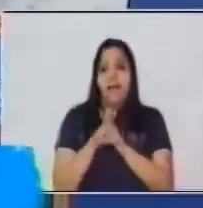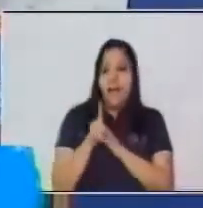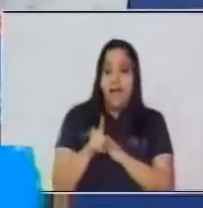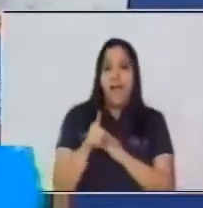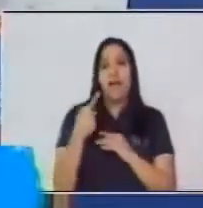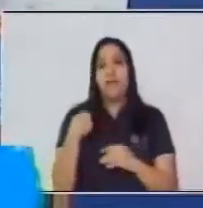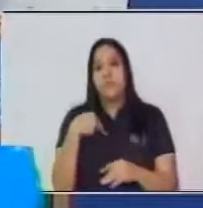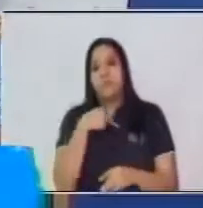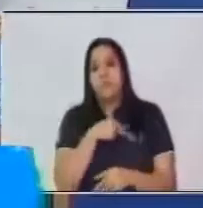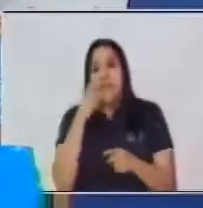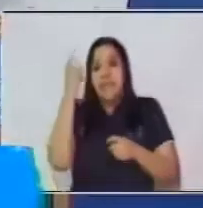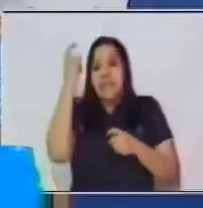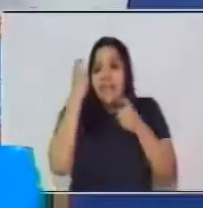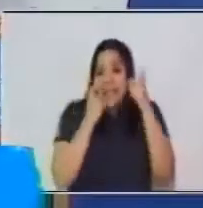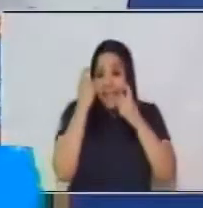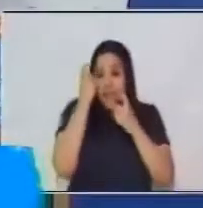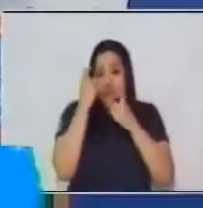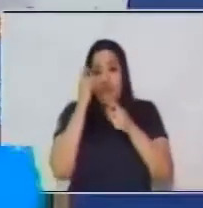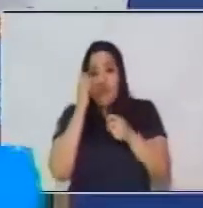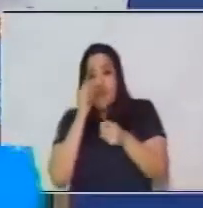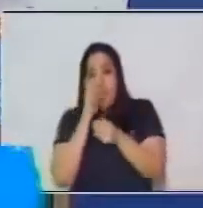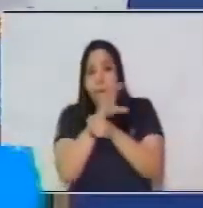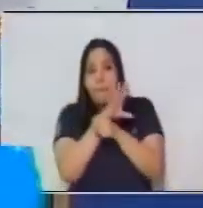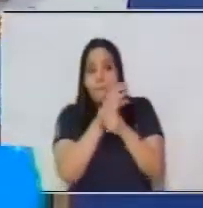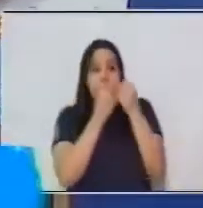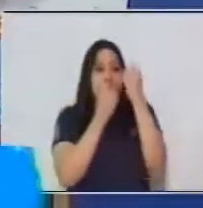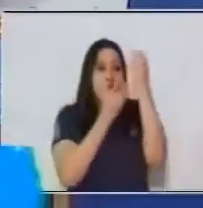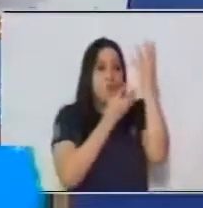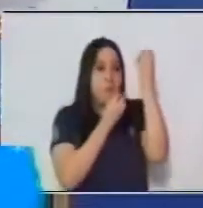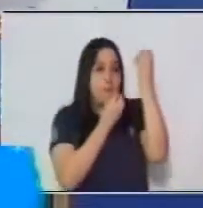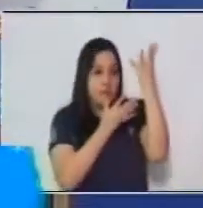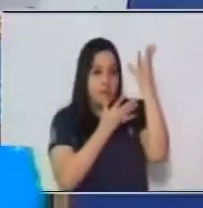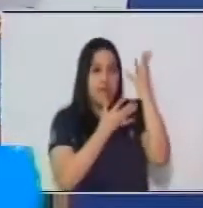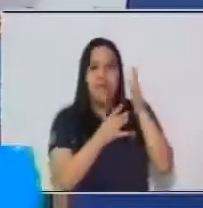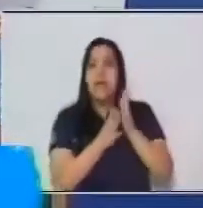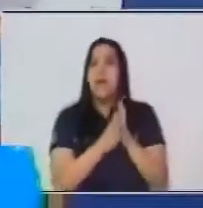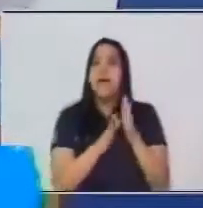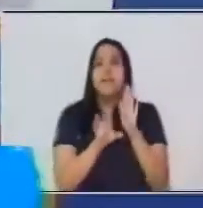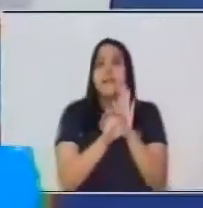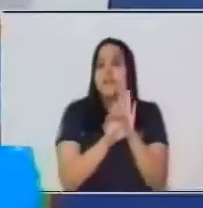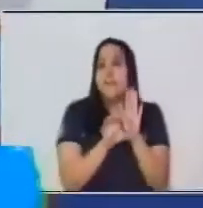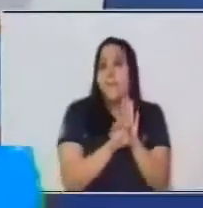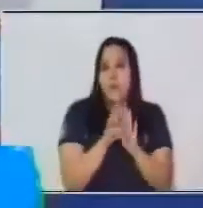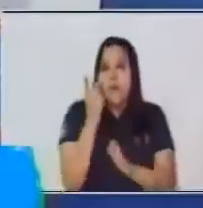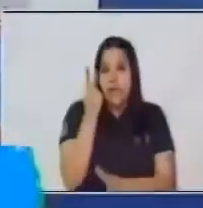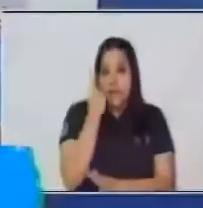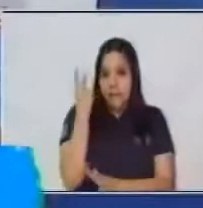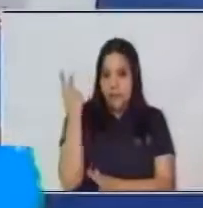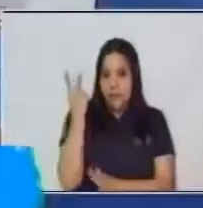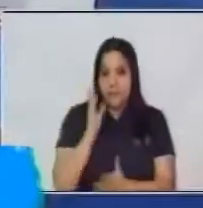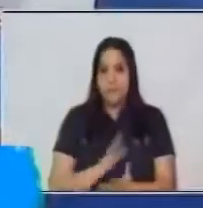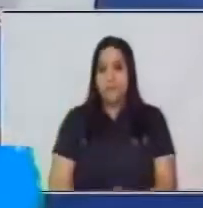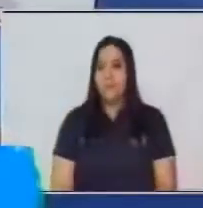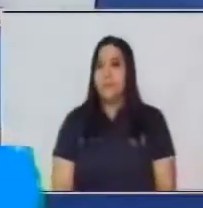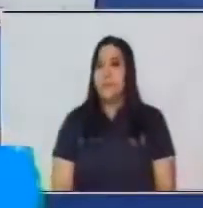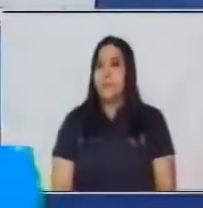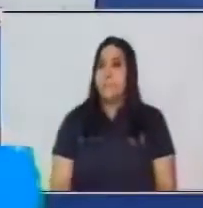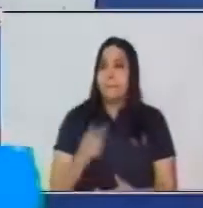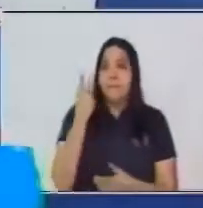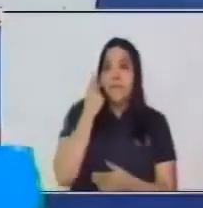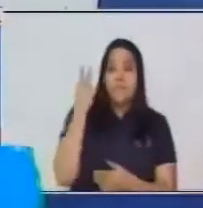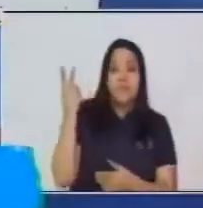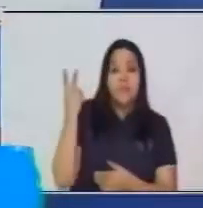enviamos un mensaje. Por ejemplo, si únicamente vemos acá esto,